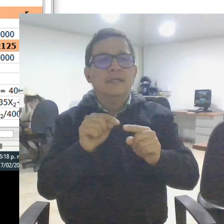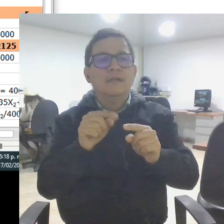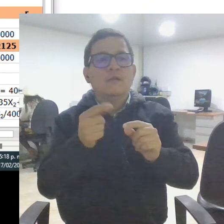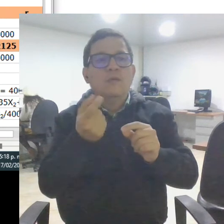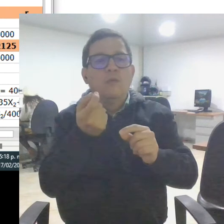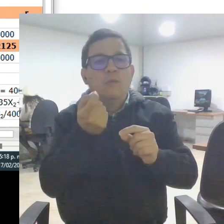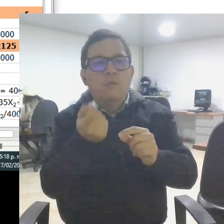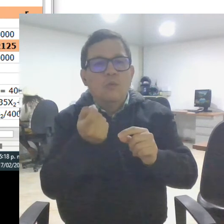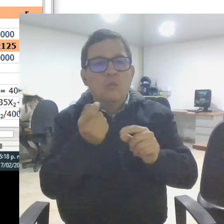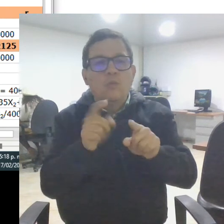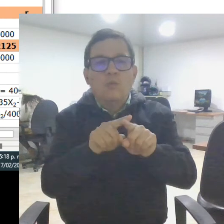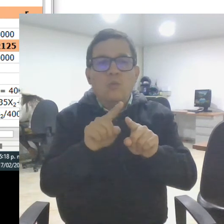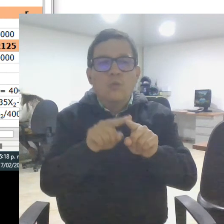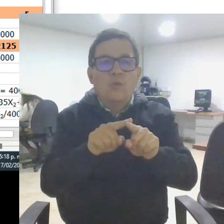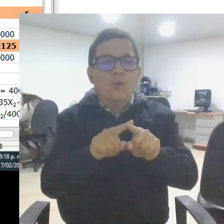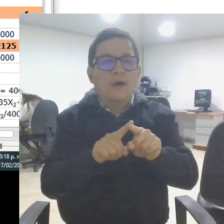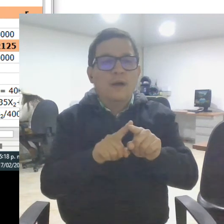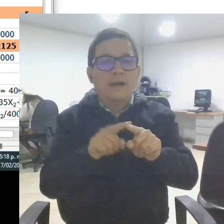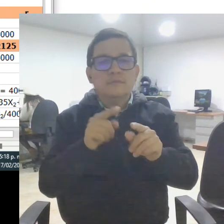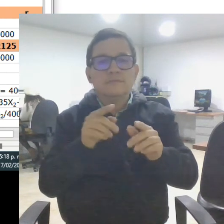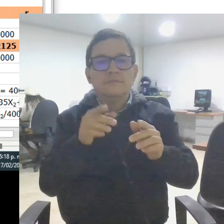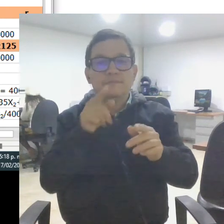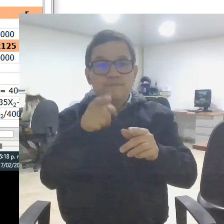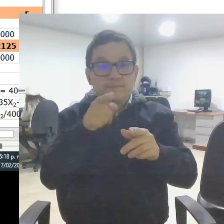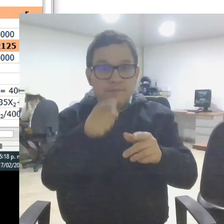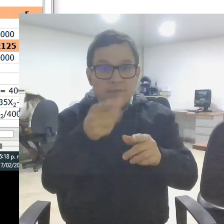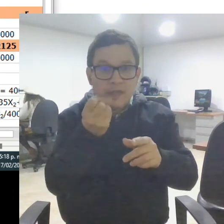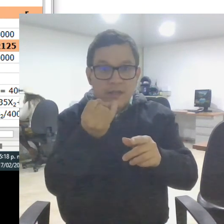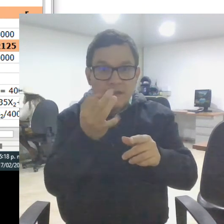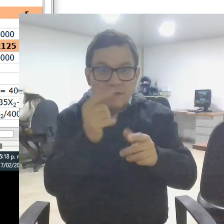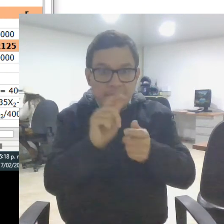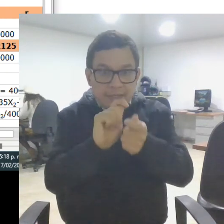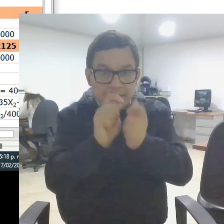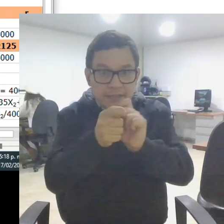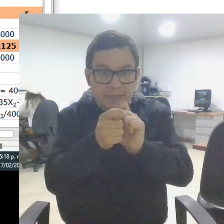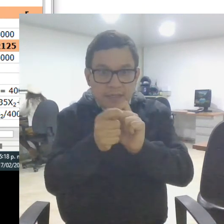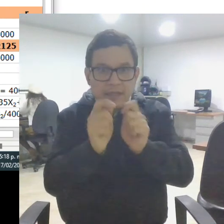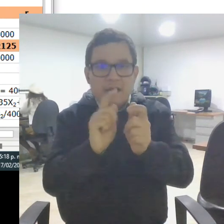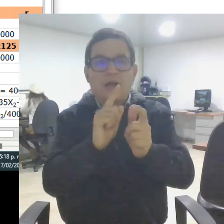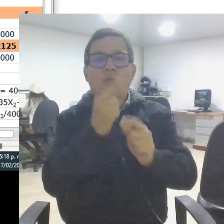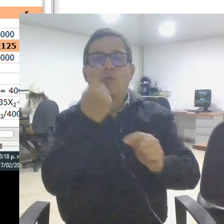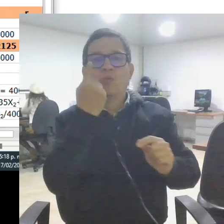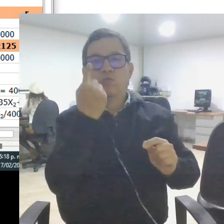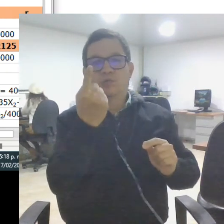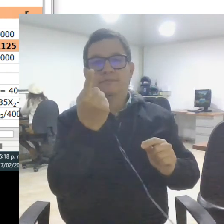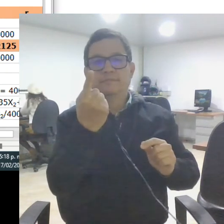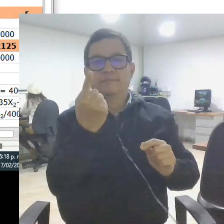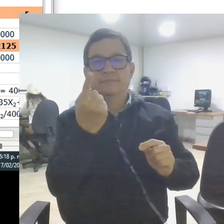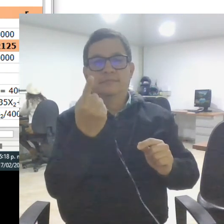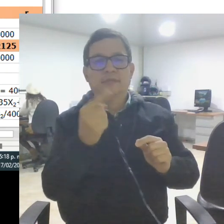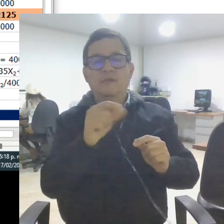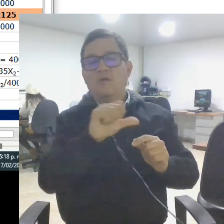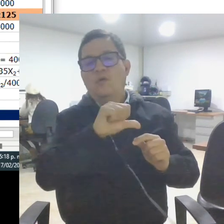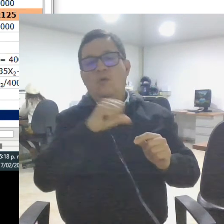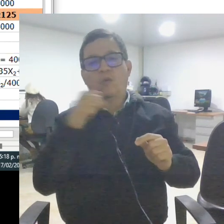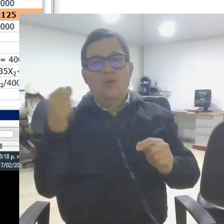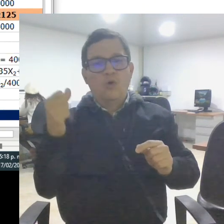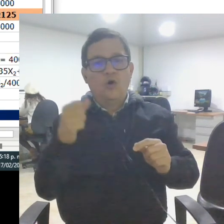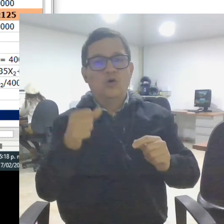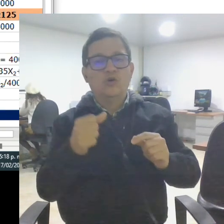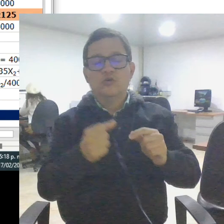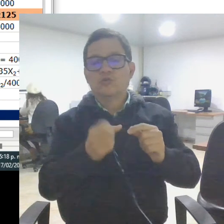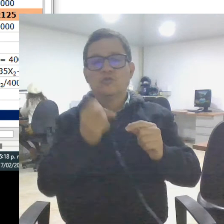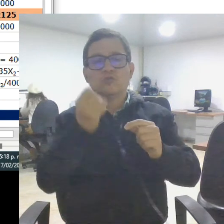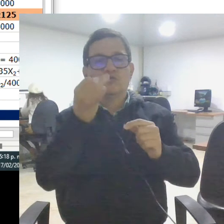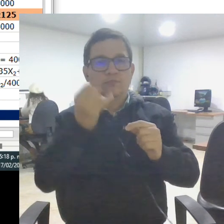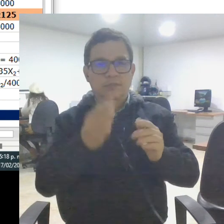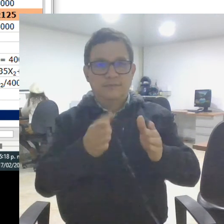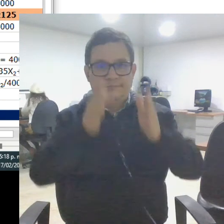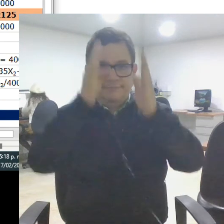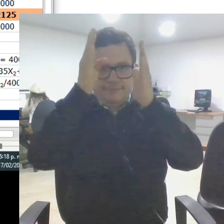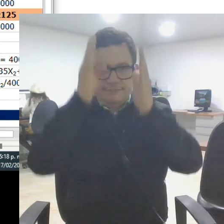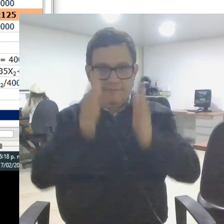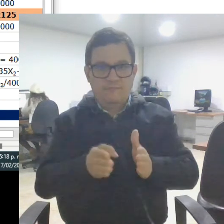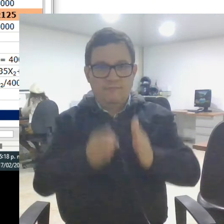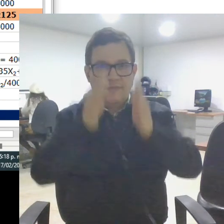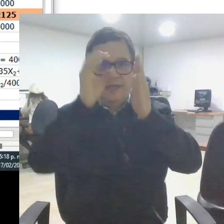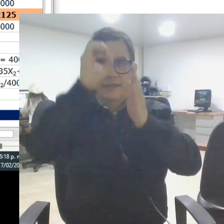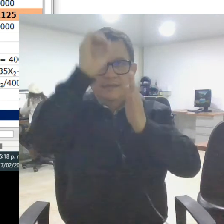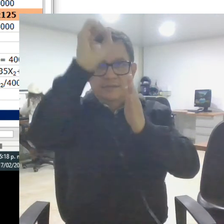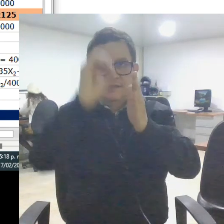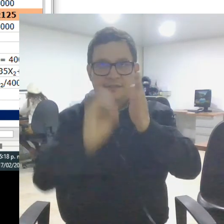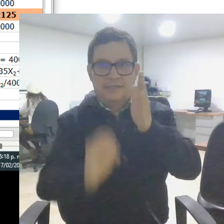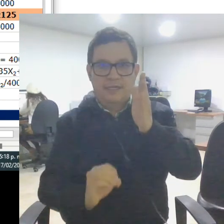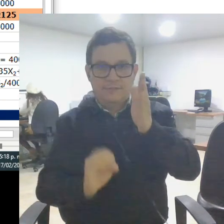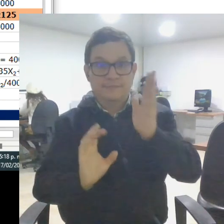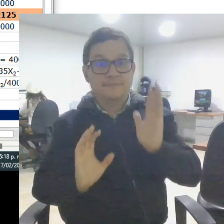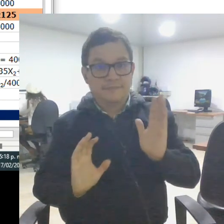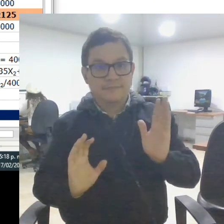convertir este valor o esta celda en 1 y el resto de valores de esa columna en ceros.